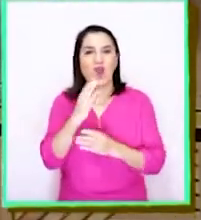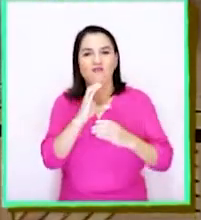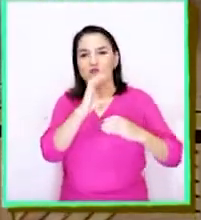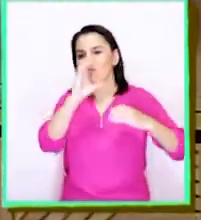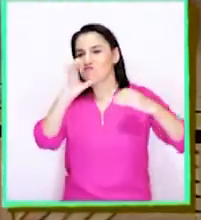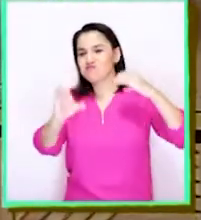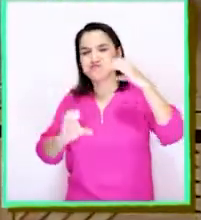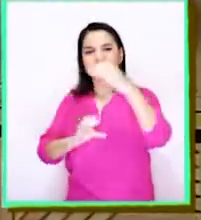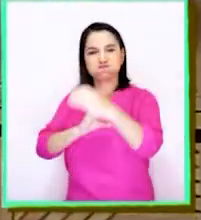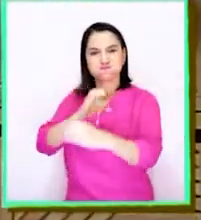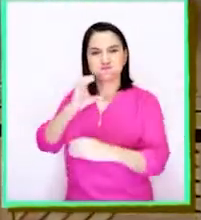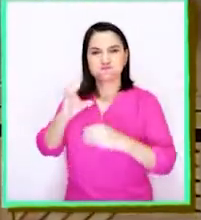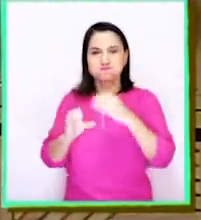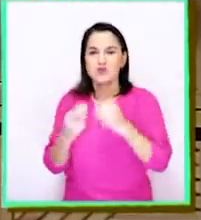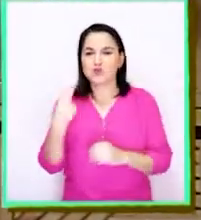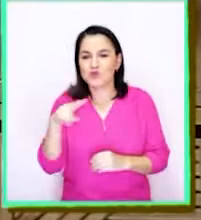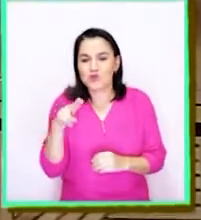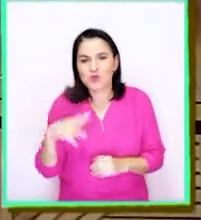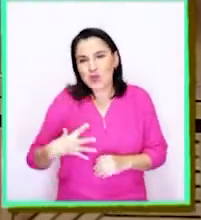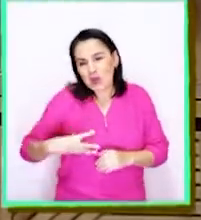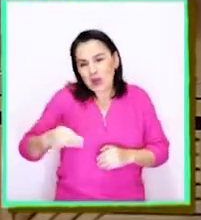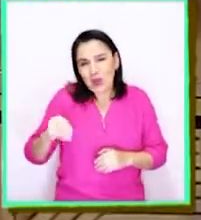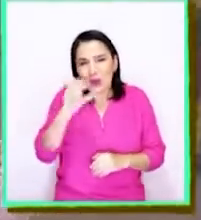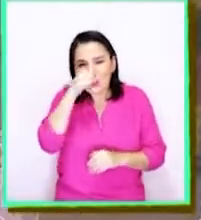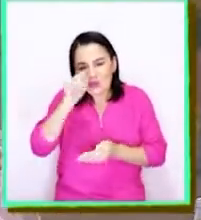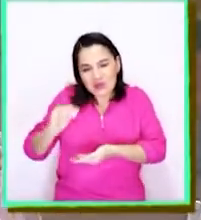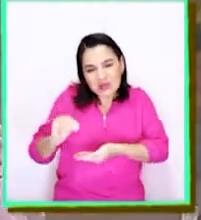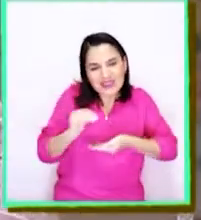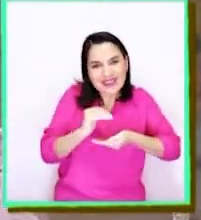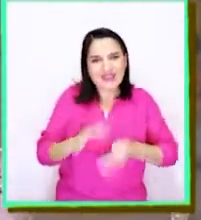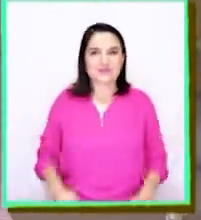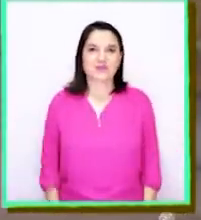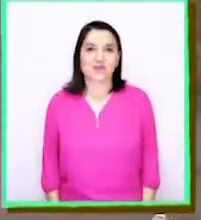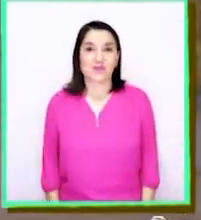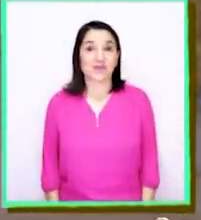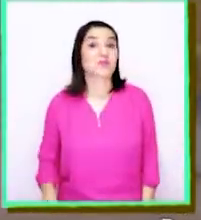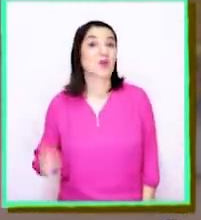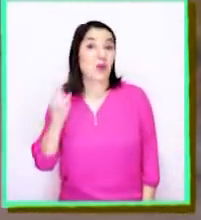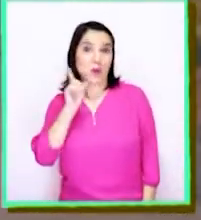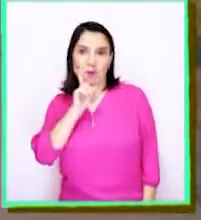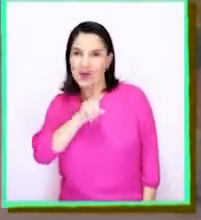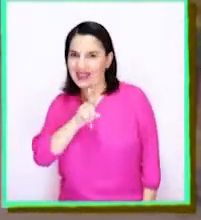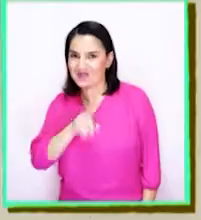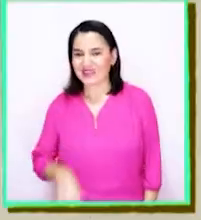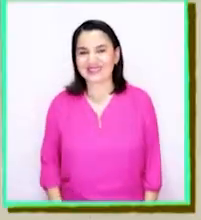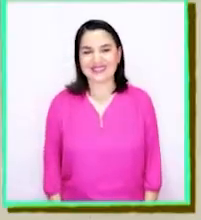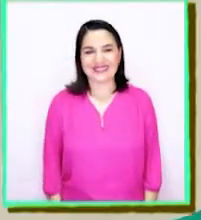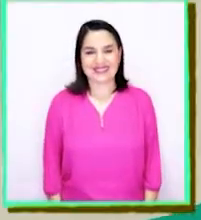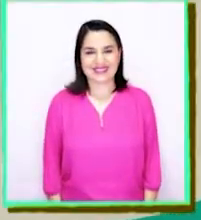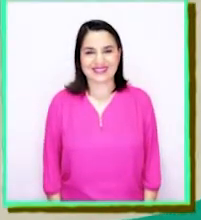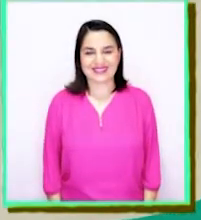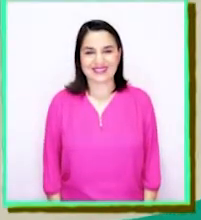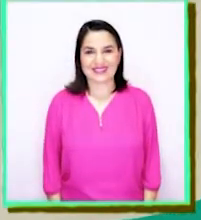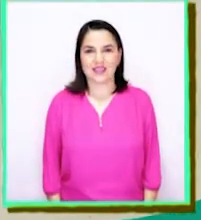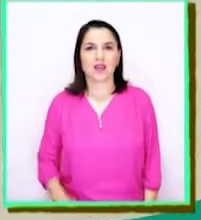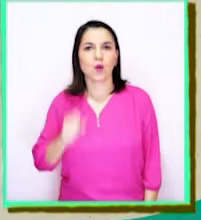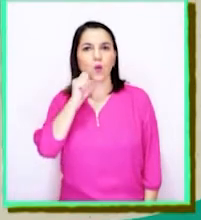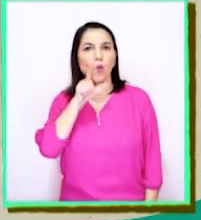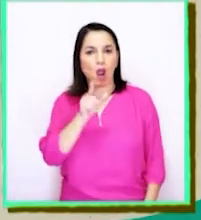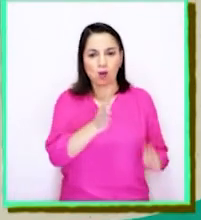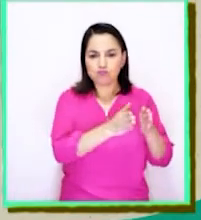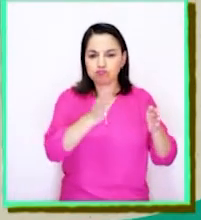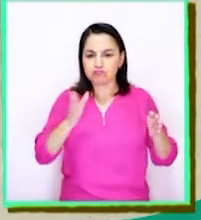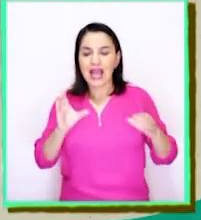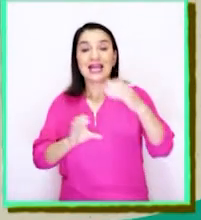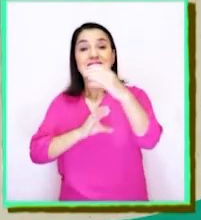nuevo ciclo de vida con sus chanchitos. Y por último, ¿en qué